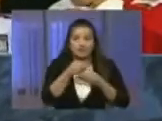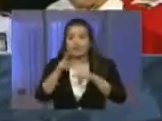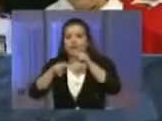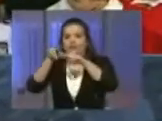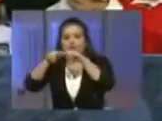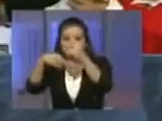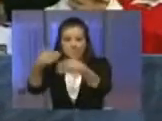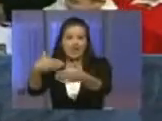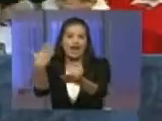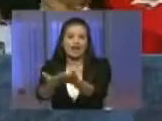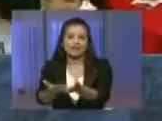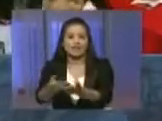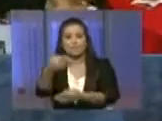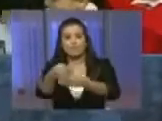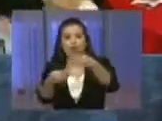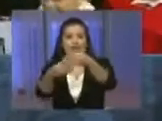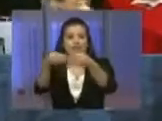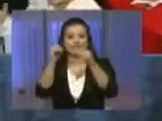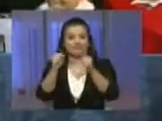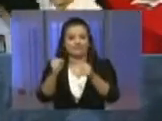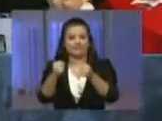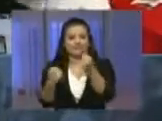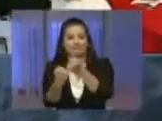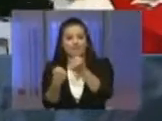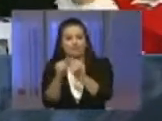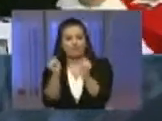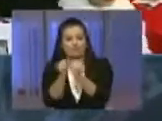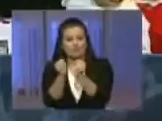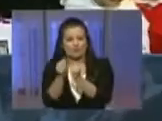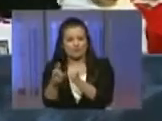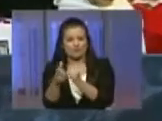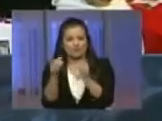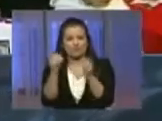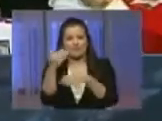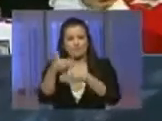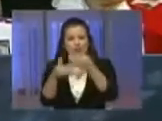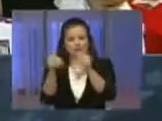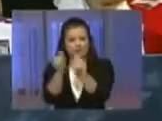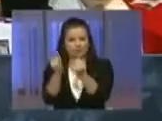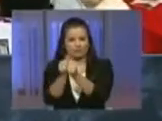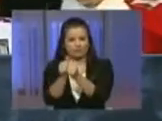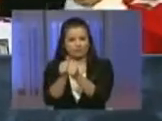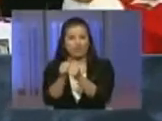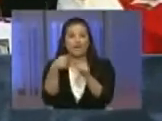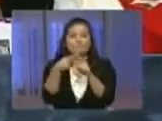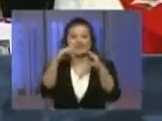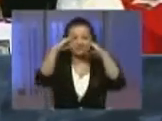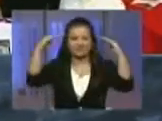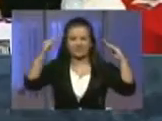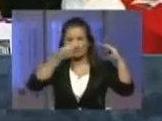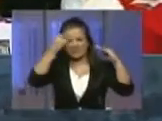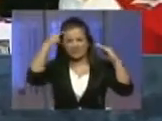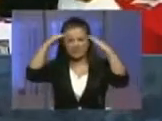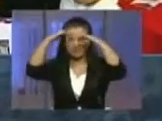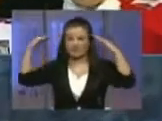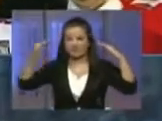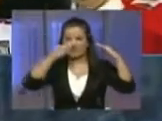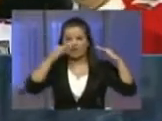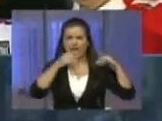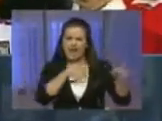silia verdad Ah y el sin así creció silia aquí en